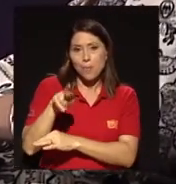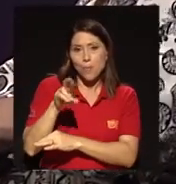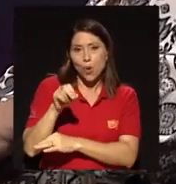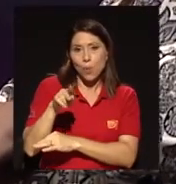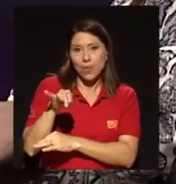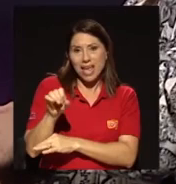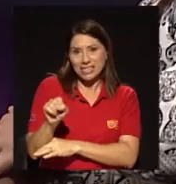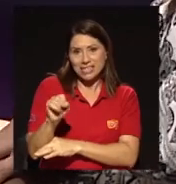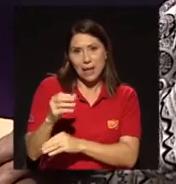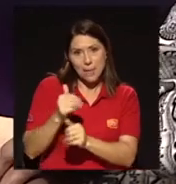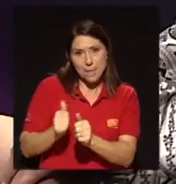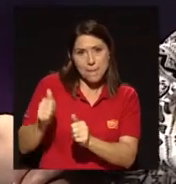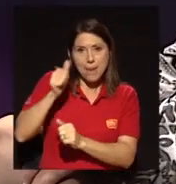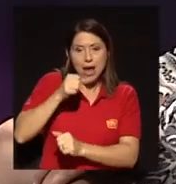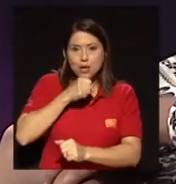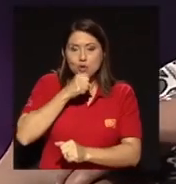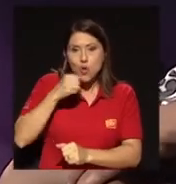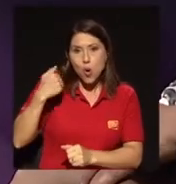ella con